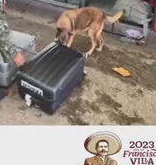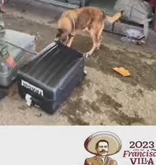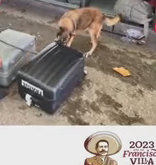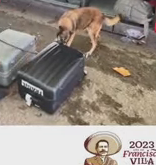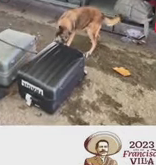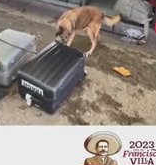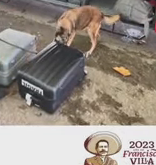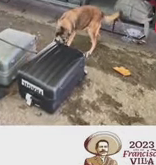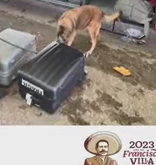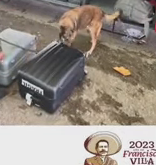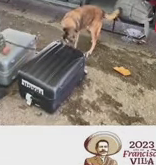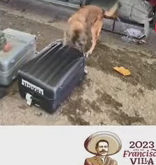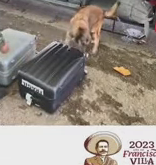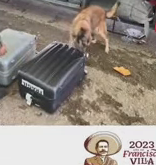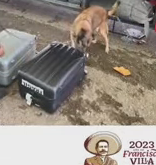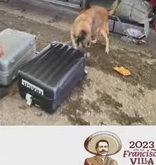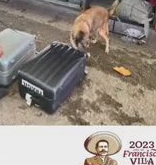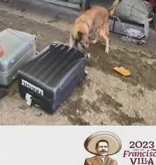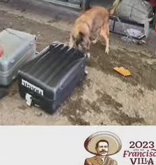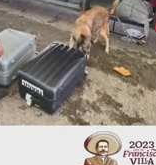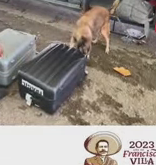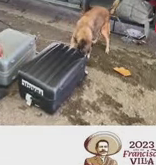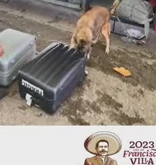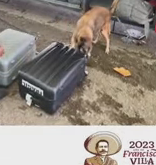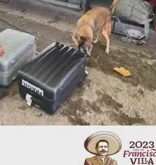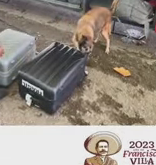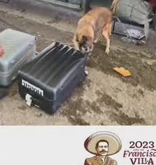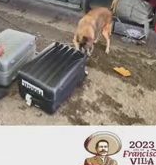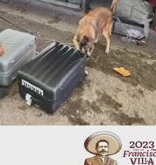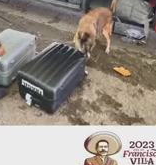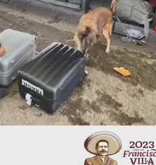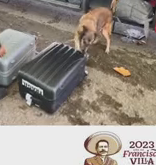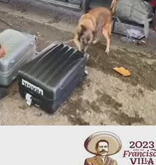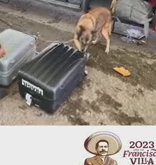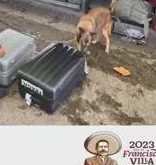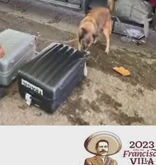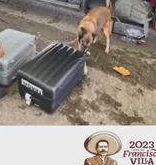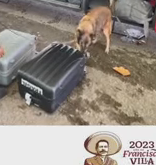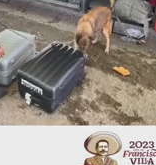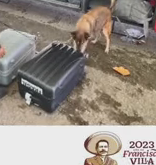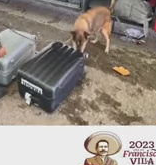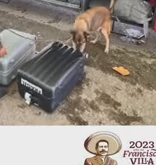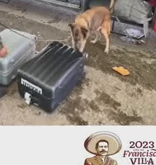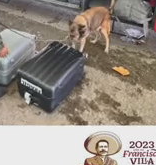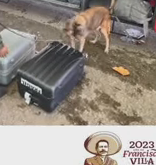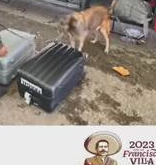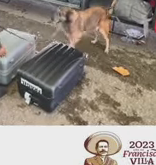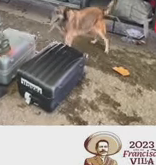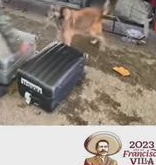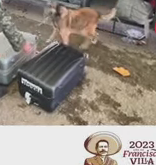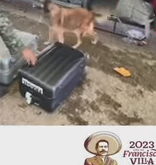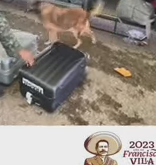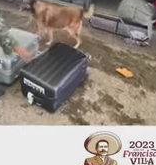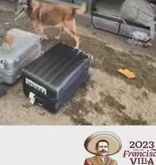en la parte de la línea transversal 12 puestos militares de seguridad estratégicos móviles,